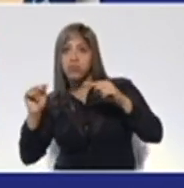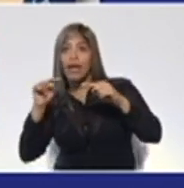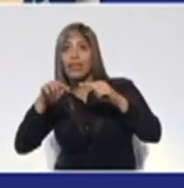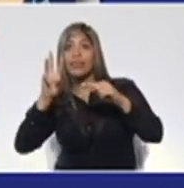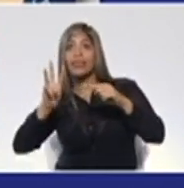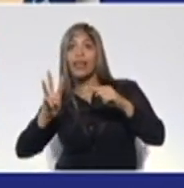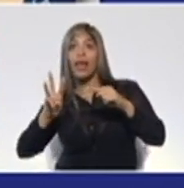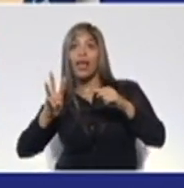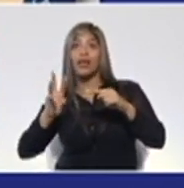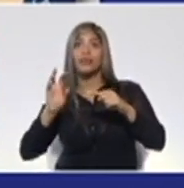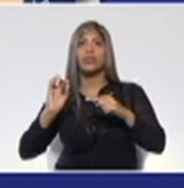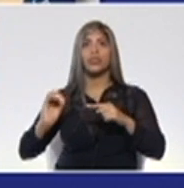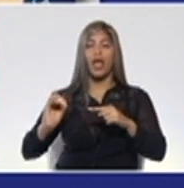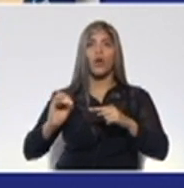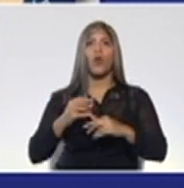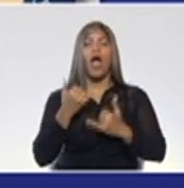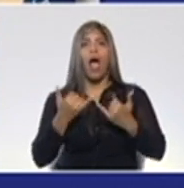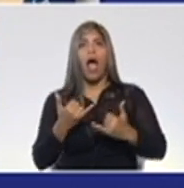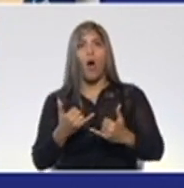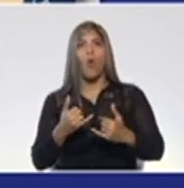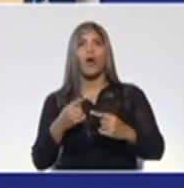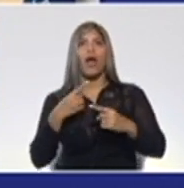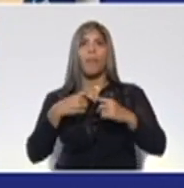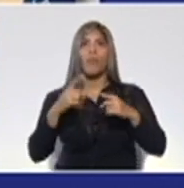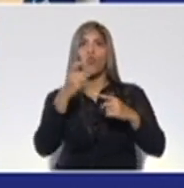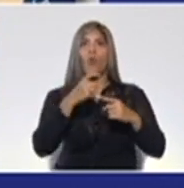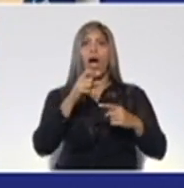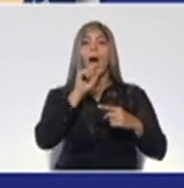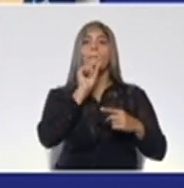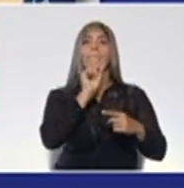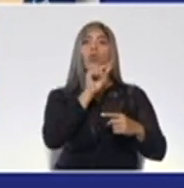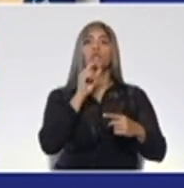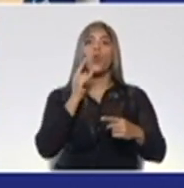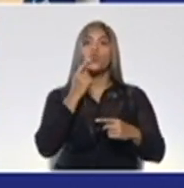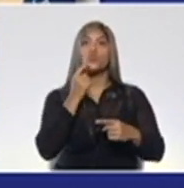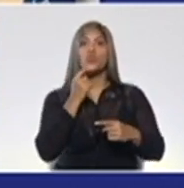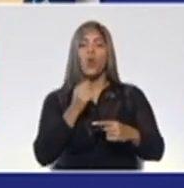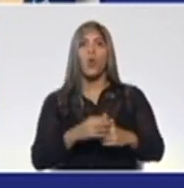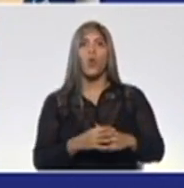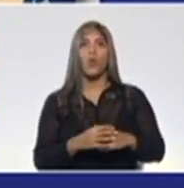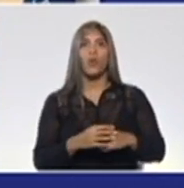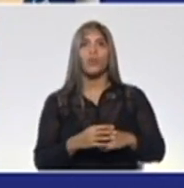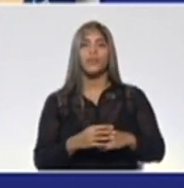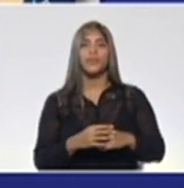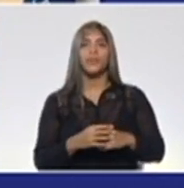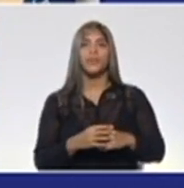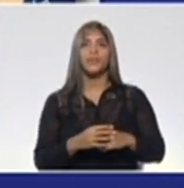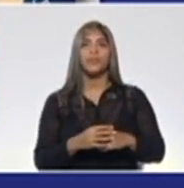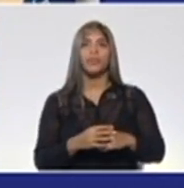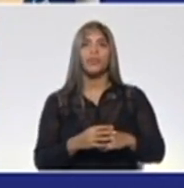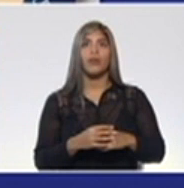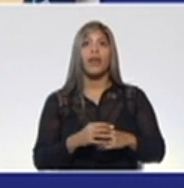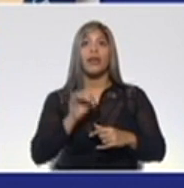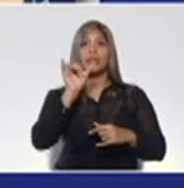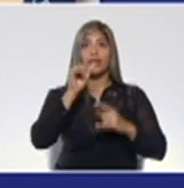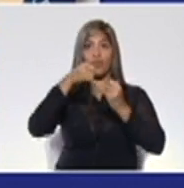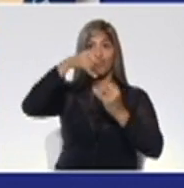0. Vamos ahora con el punto rojo que está sobre el punto, sobre el